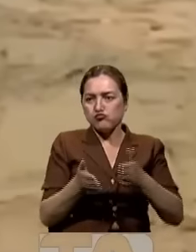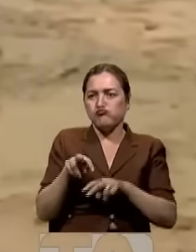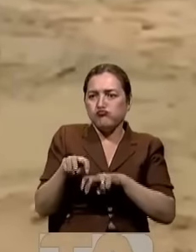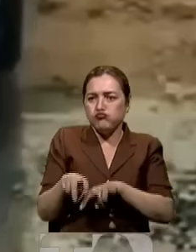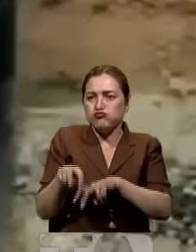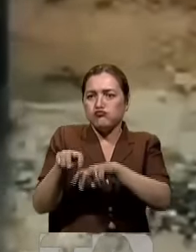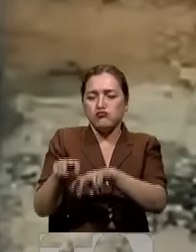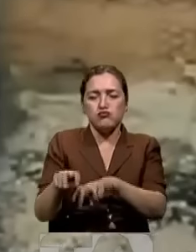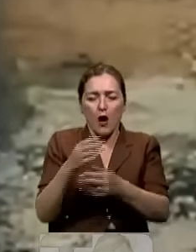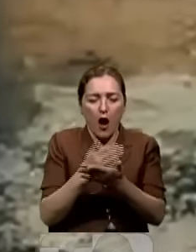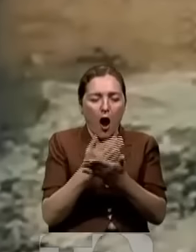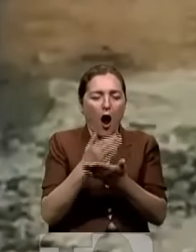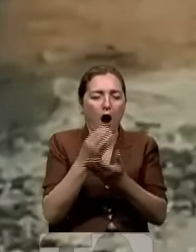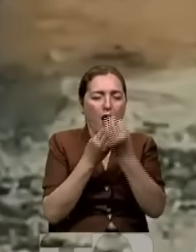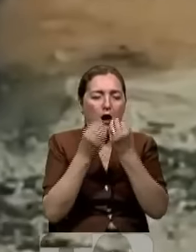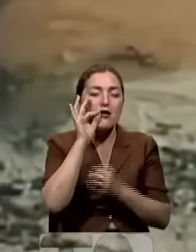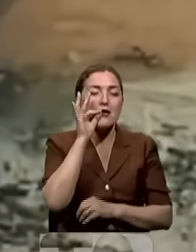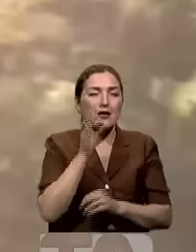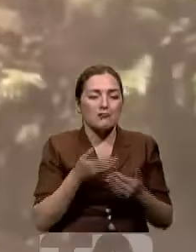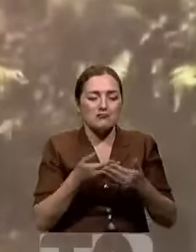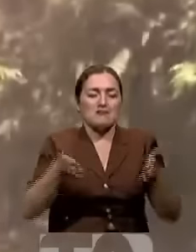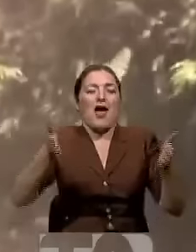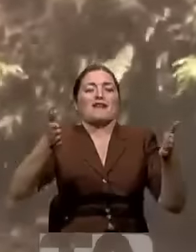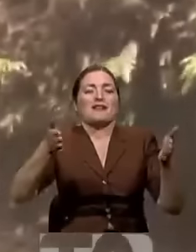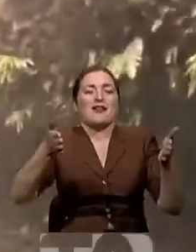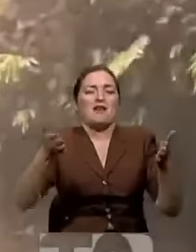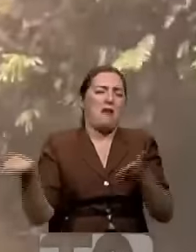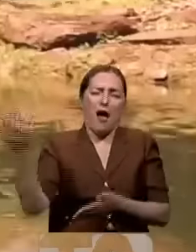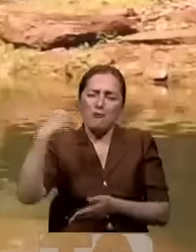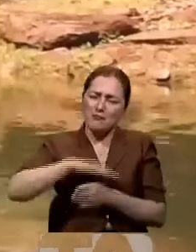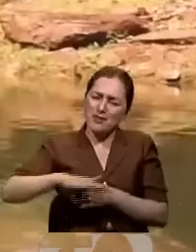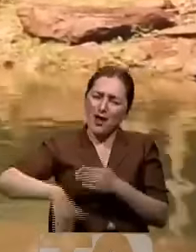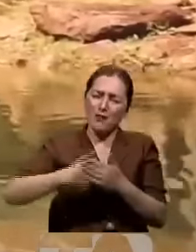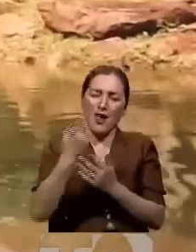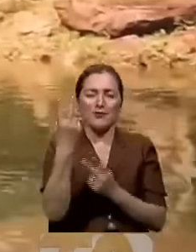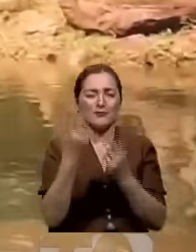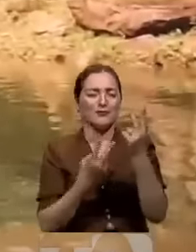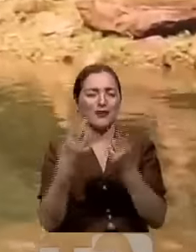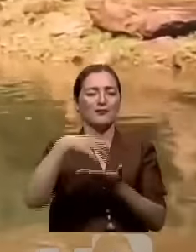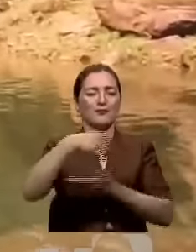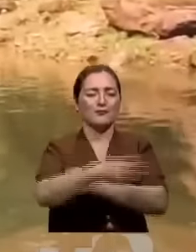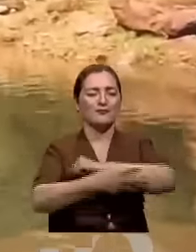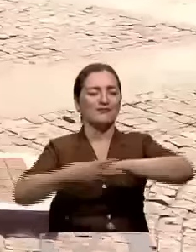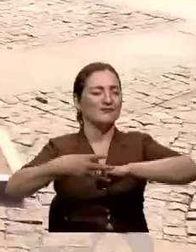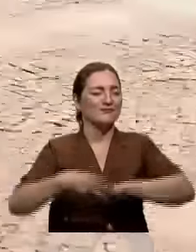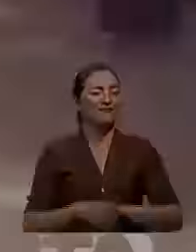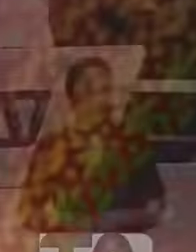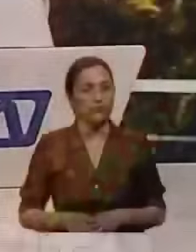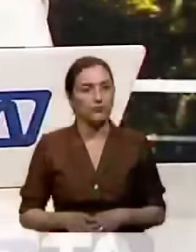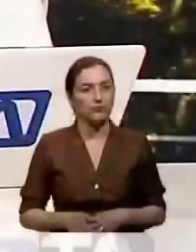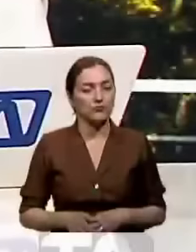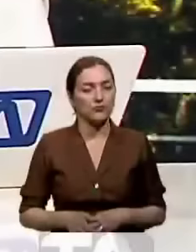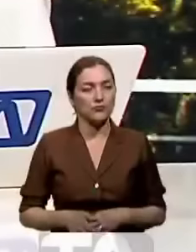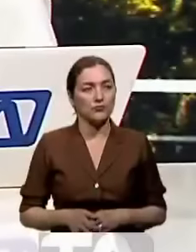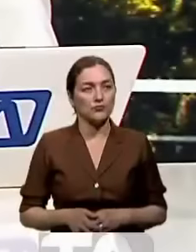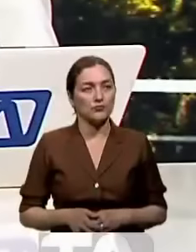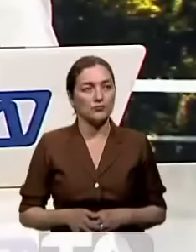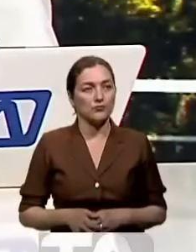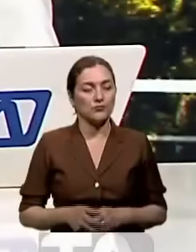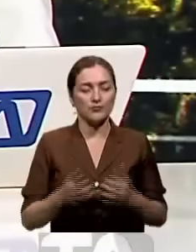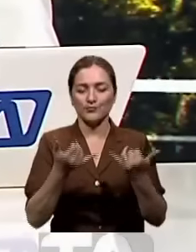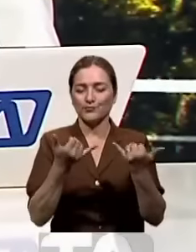no hay excusas, la vía está habilitada y todos invitados a visitar la provincia de Pastaza. Y